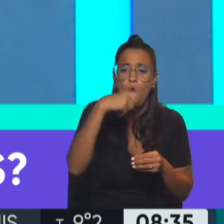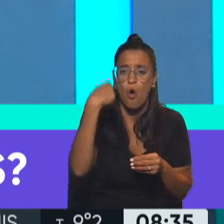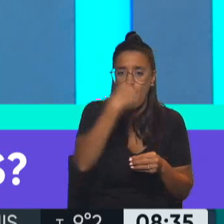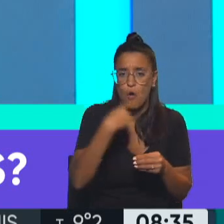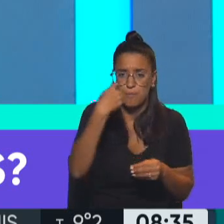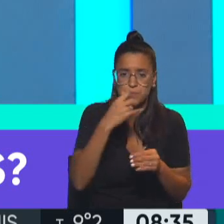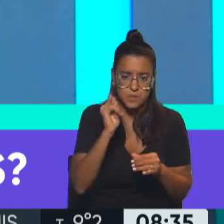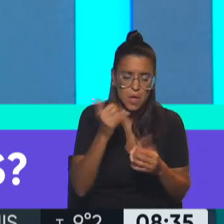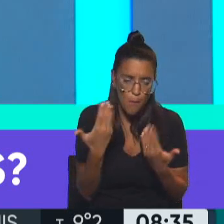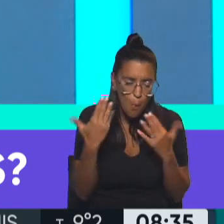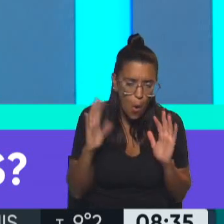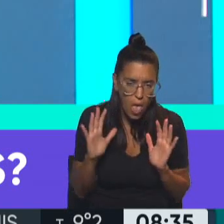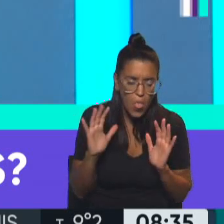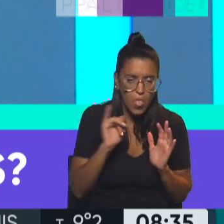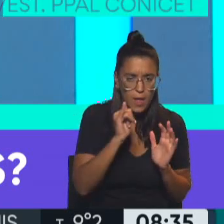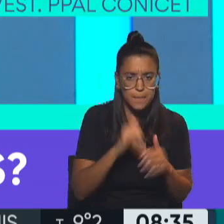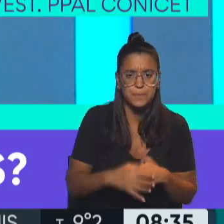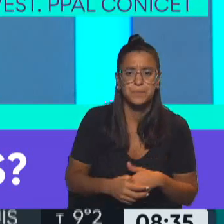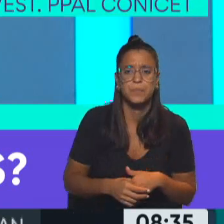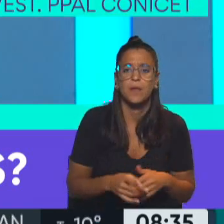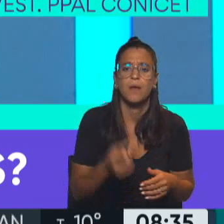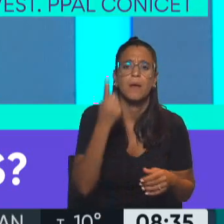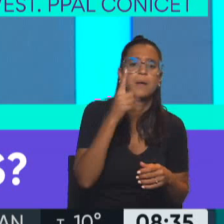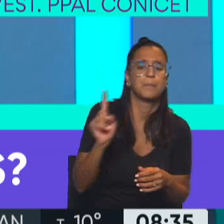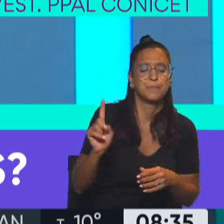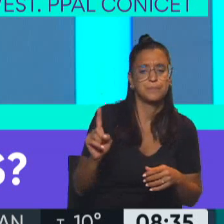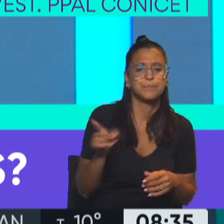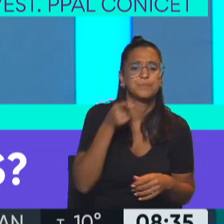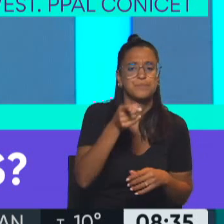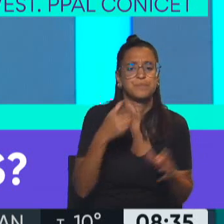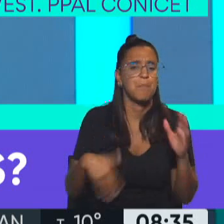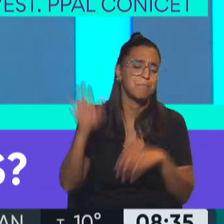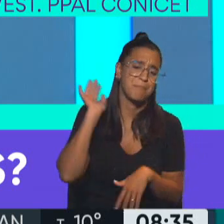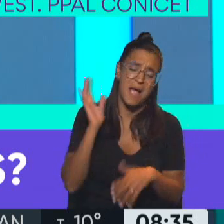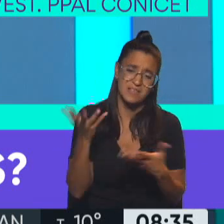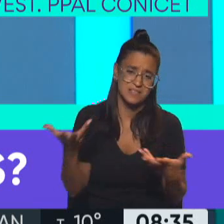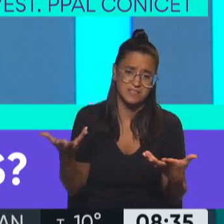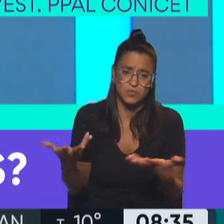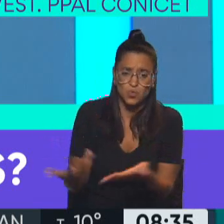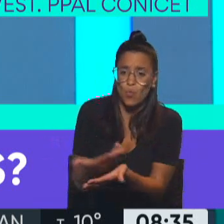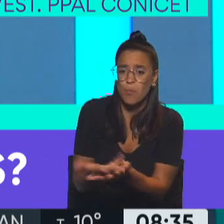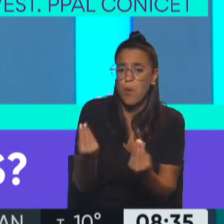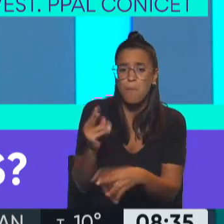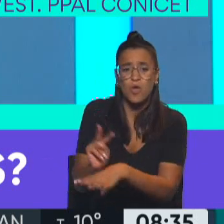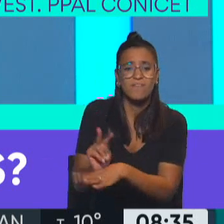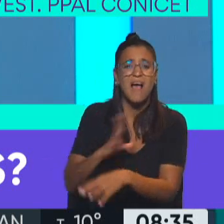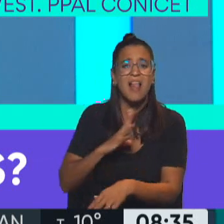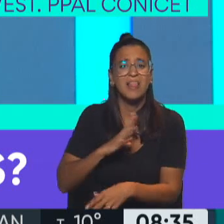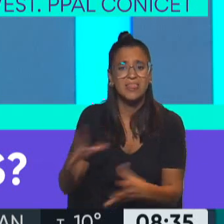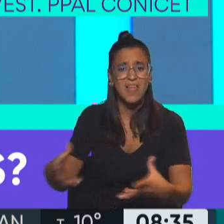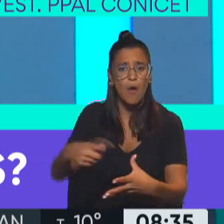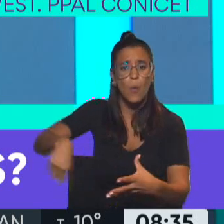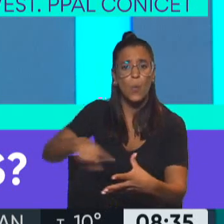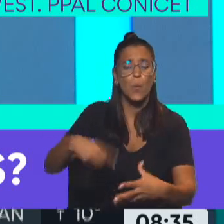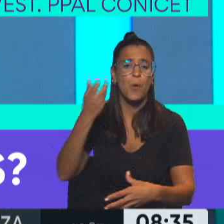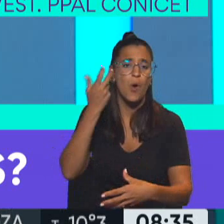mucosa orofaringea se puede, pero digamos son los que están más vulnerables porque no tienen protección. Entonces ahí es donde